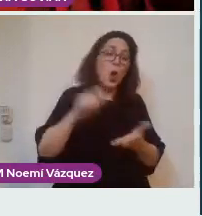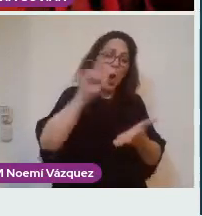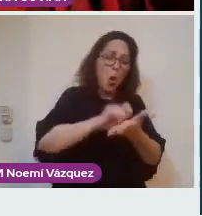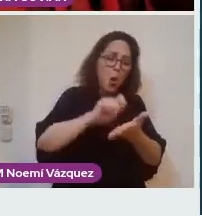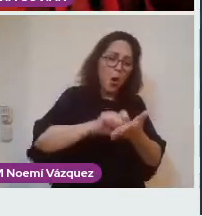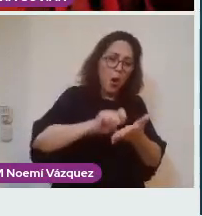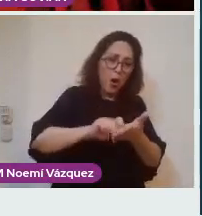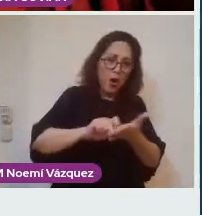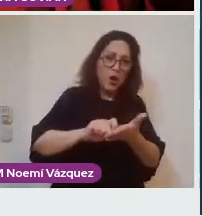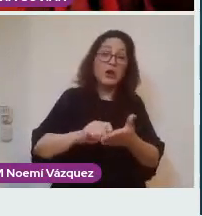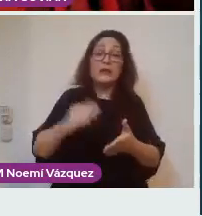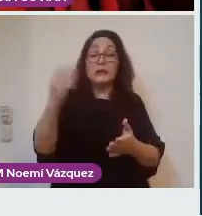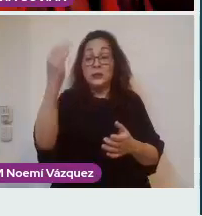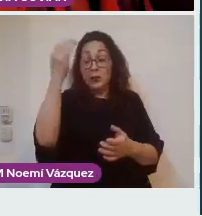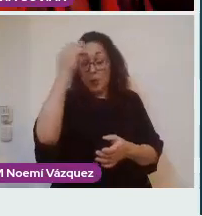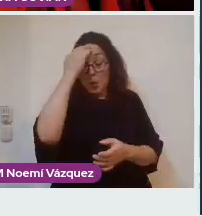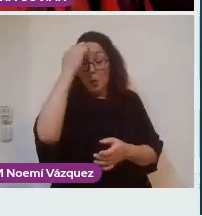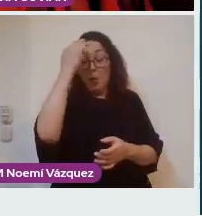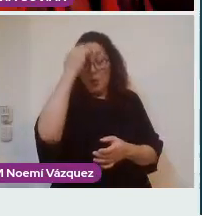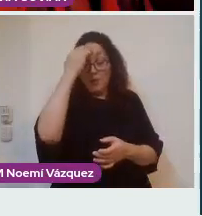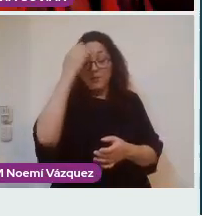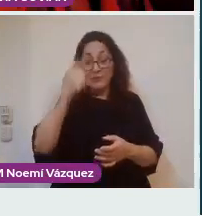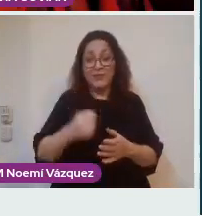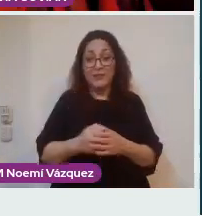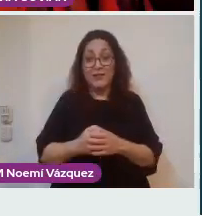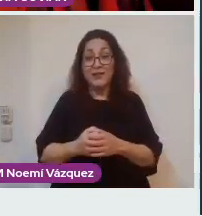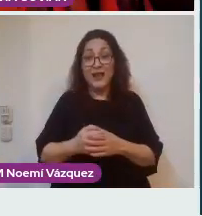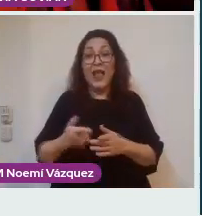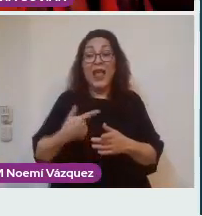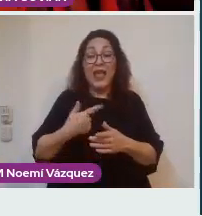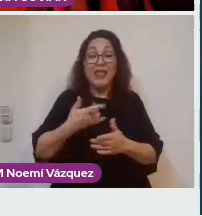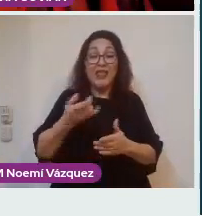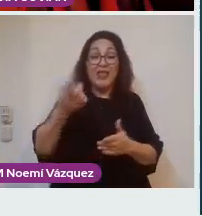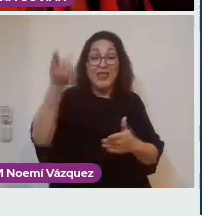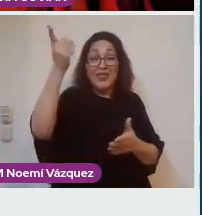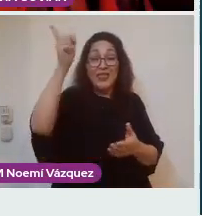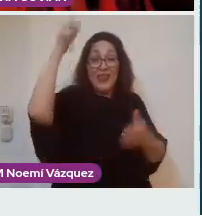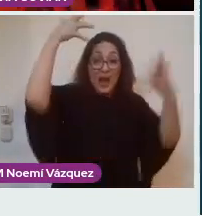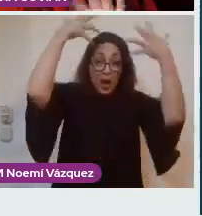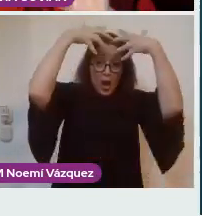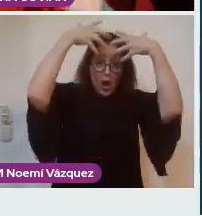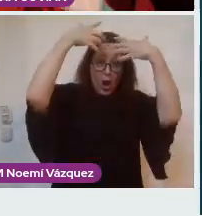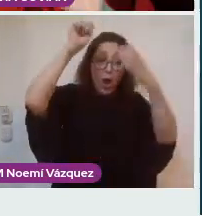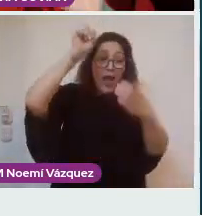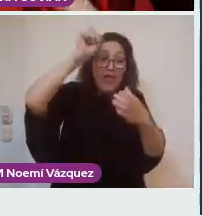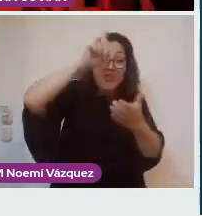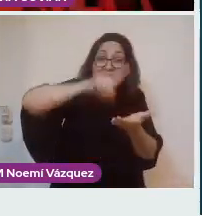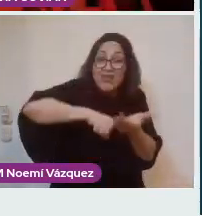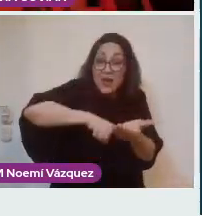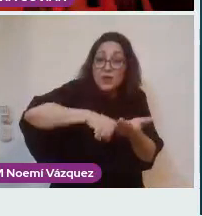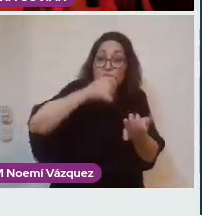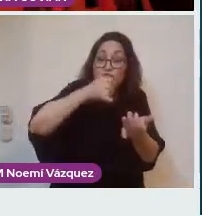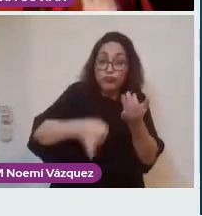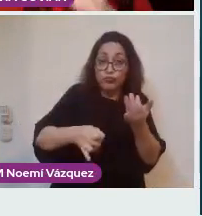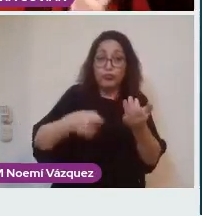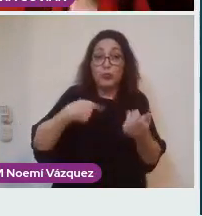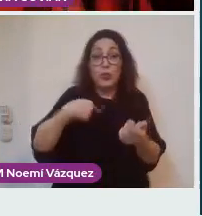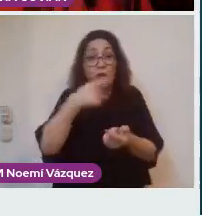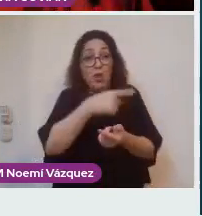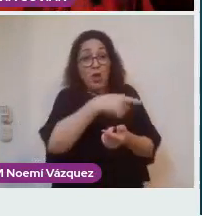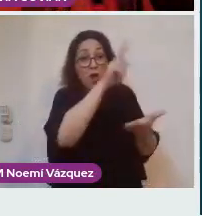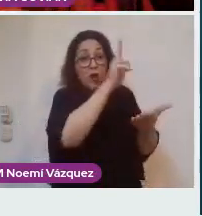los intenta compensar controlando la comida, porque en el fondo está una necesidad de controlar la propia vida.